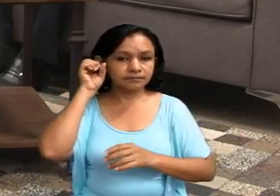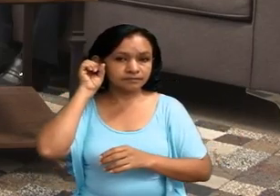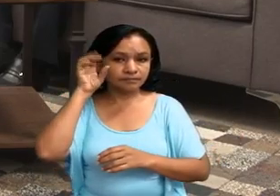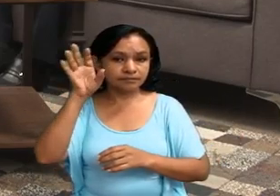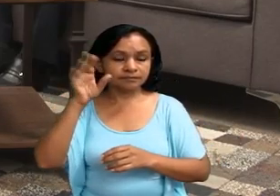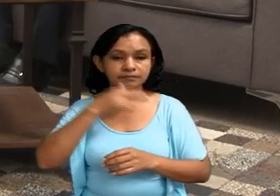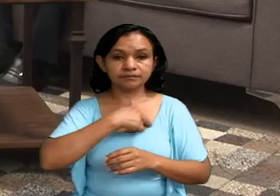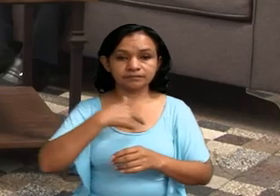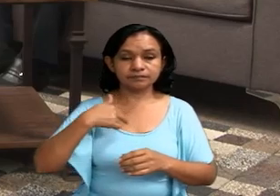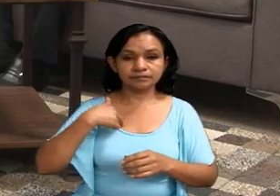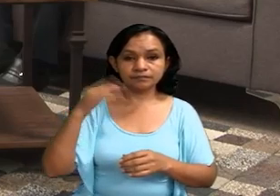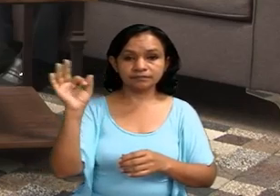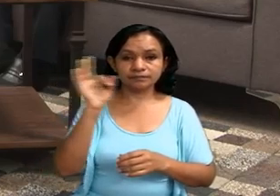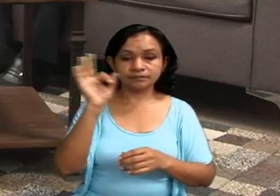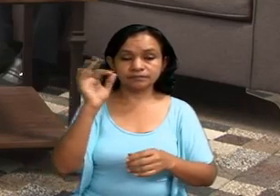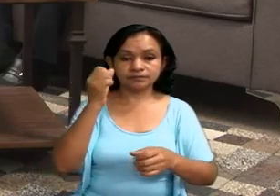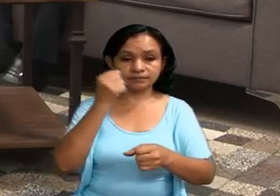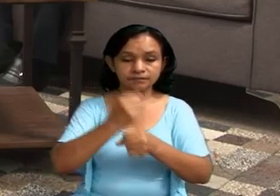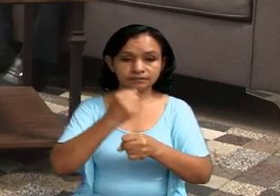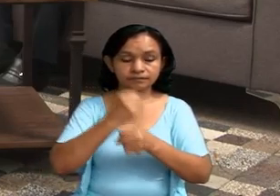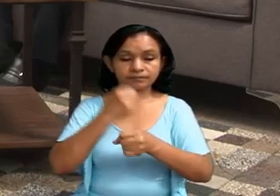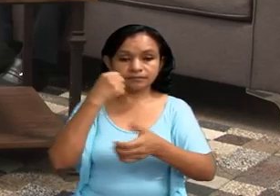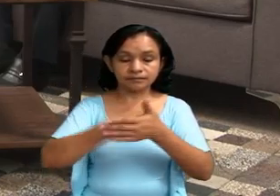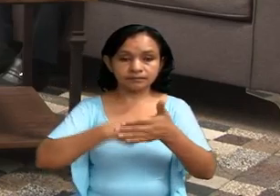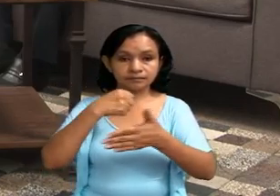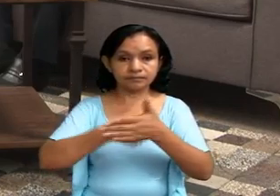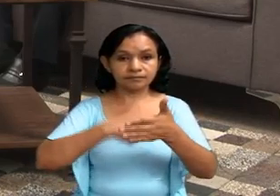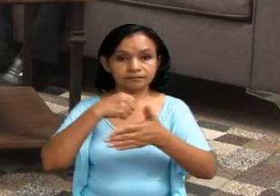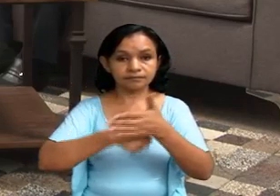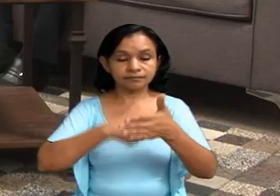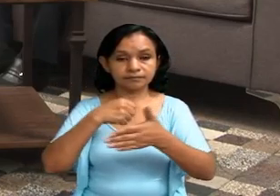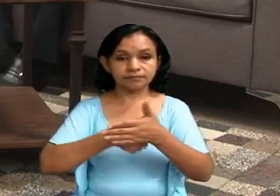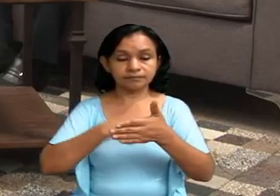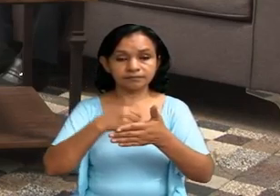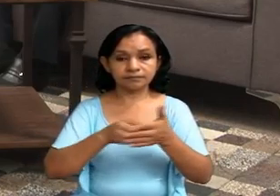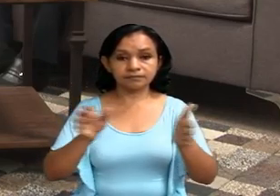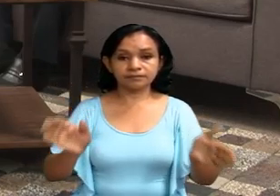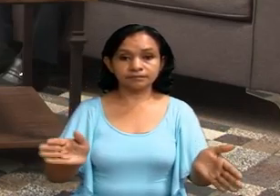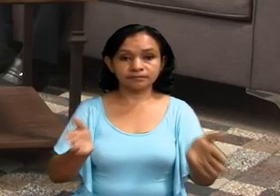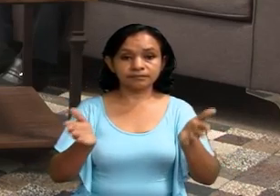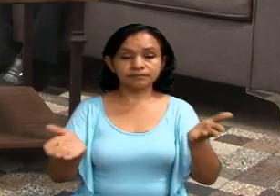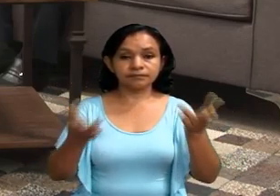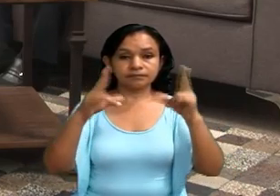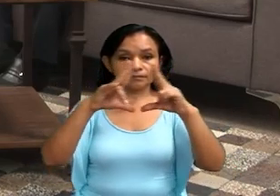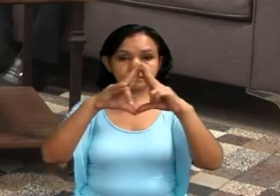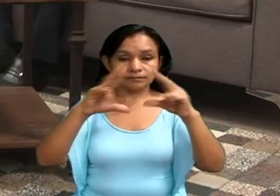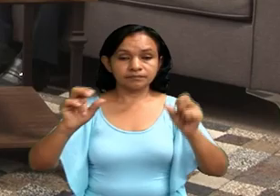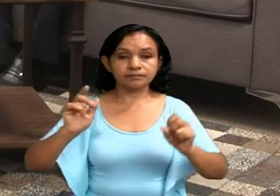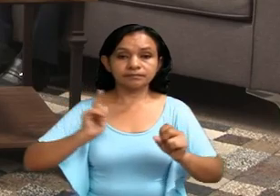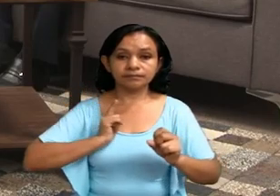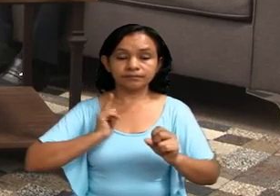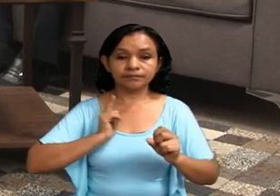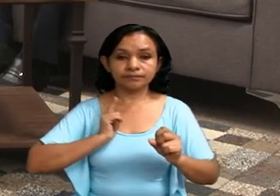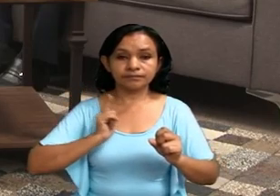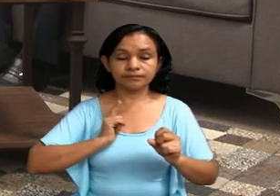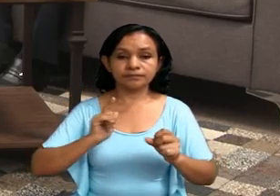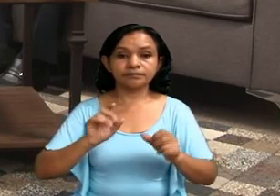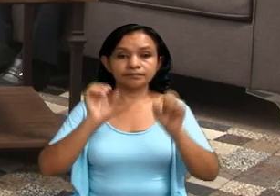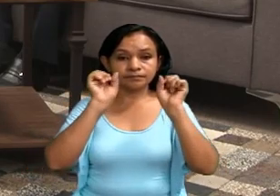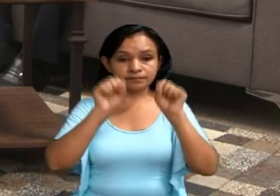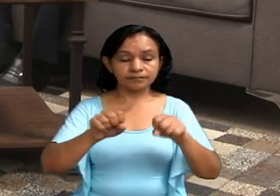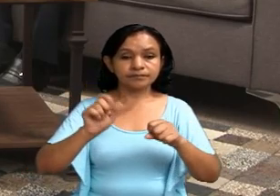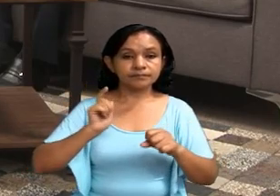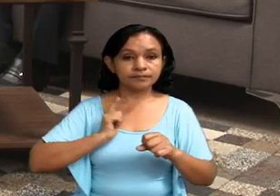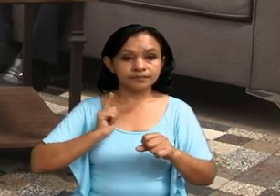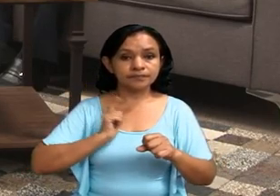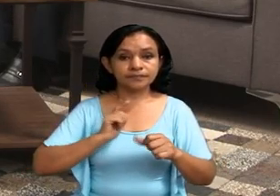sino crear mecanismos para fortalecerlo, el emprendimiento, que el nicaragüense tiene esa capacidad de